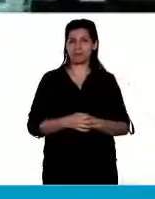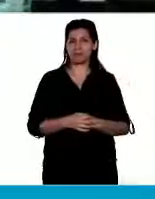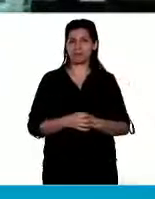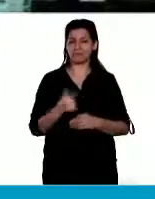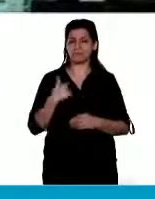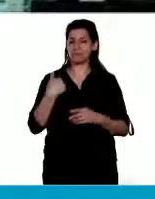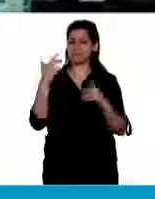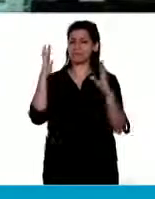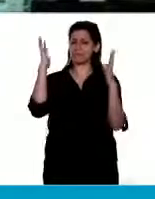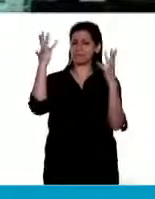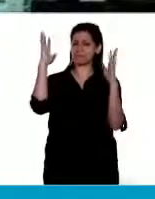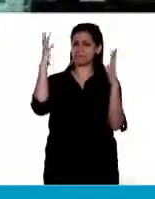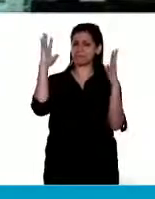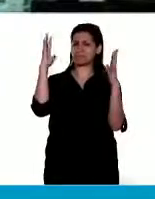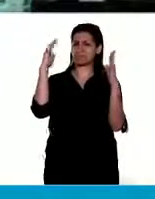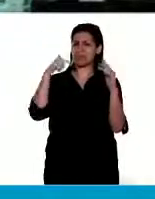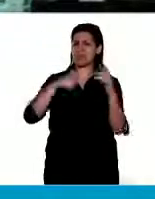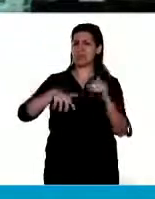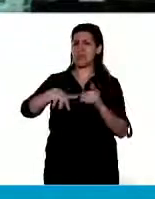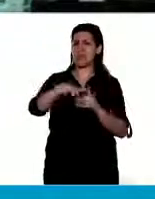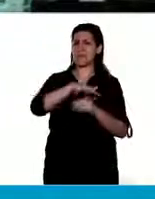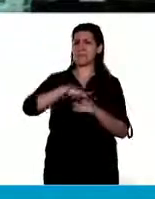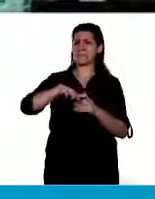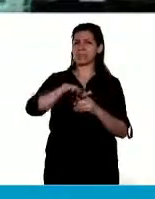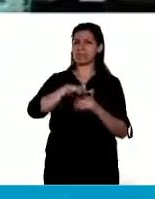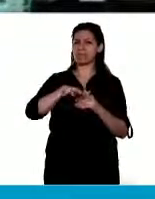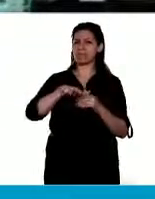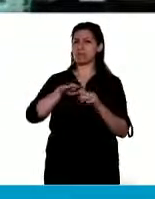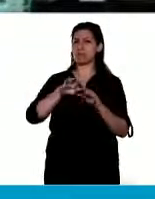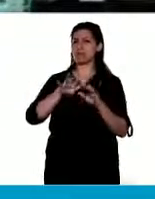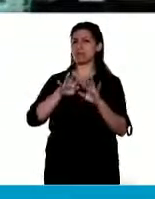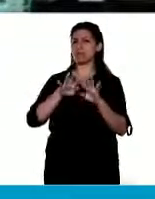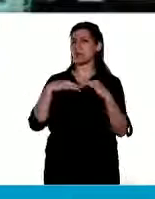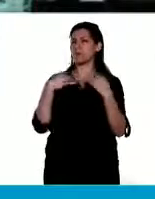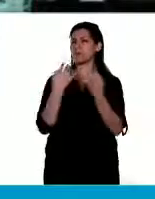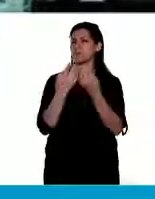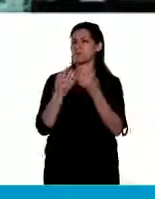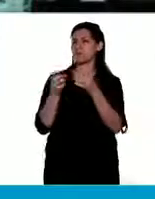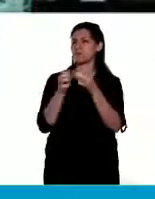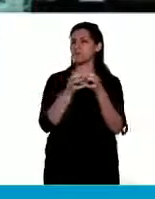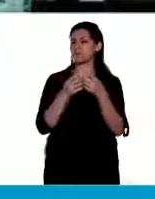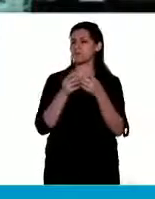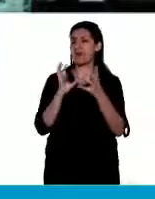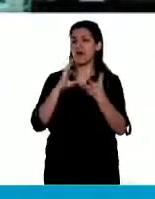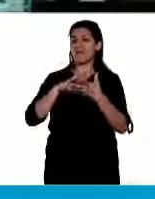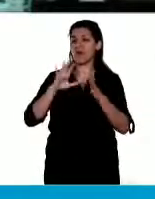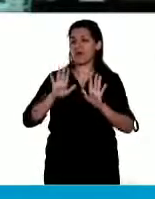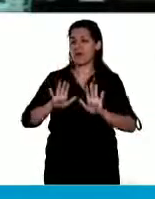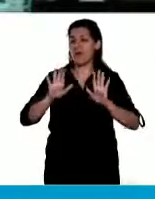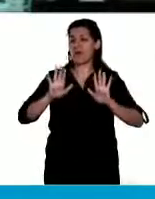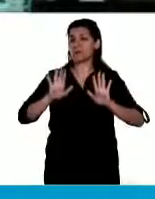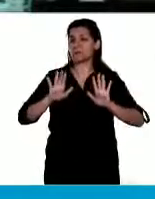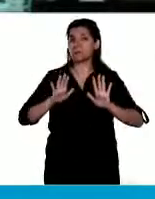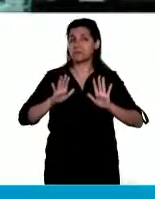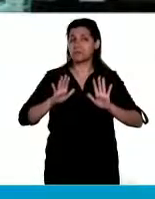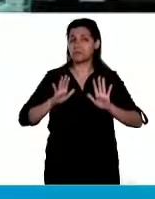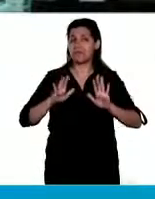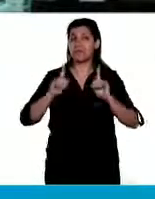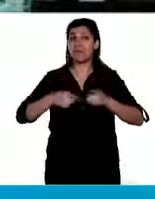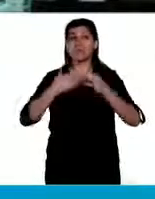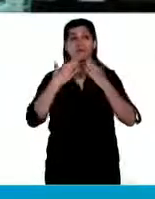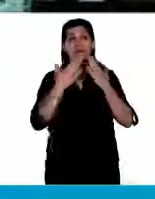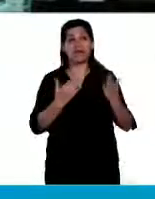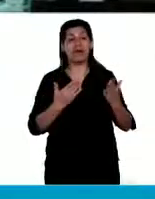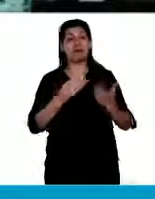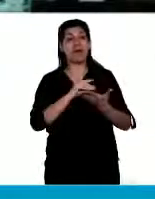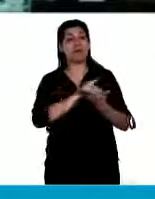podamos hacerlo en este ámbito y que podamos hacerlo de la forma que lo hacemos. También le quiero agradecer al diputado Slayman por